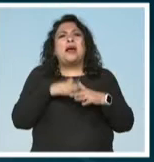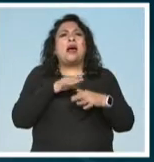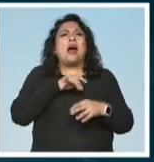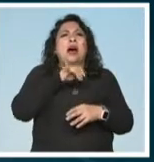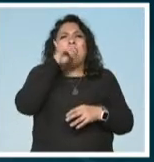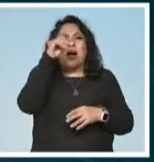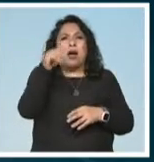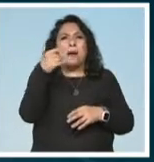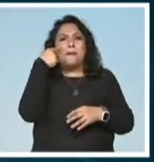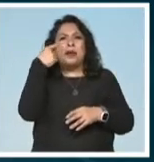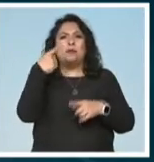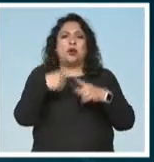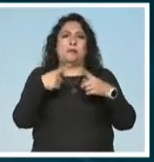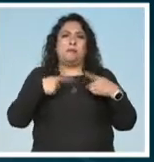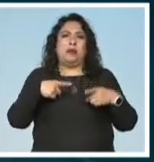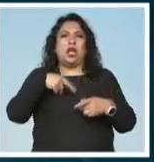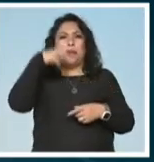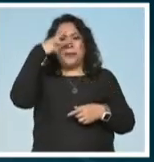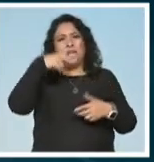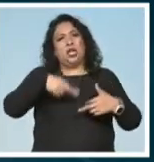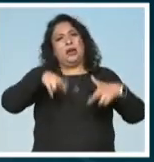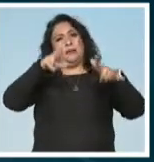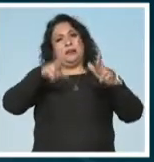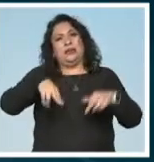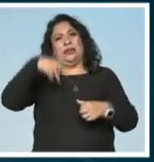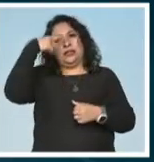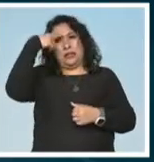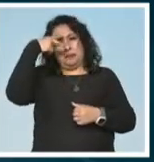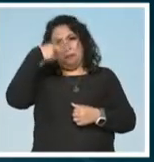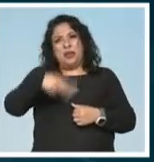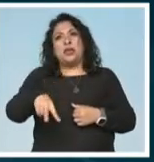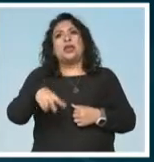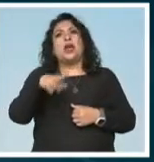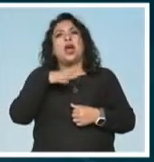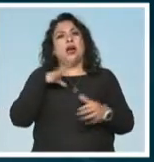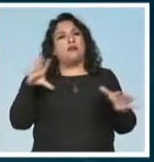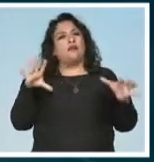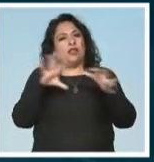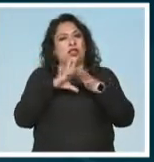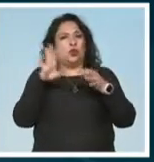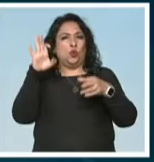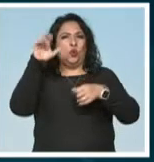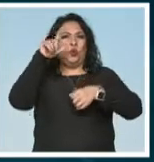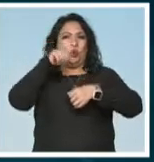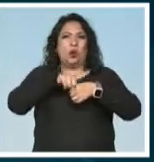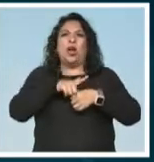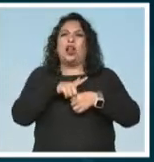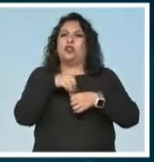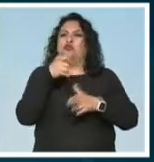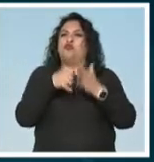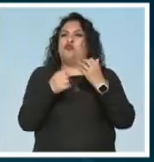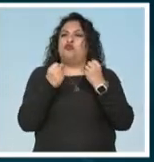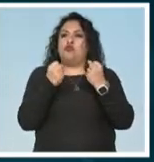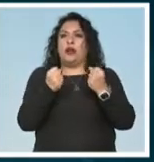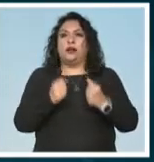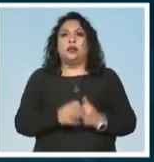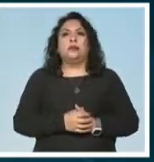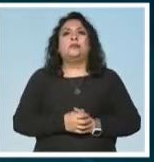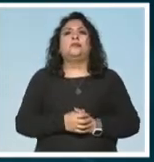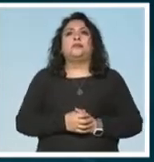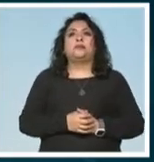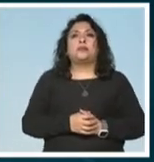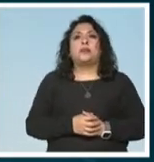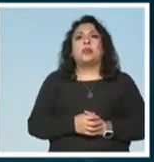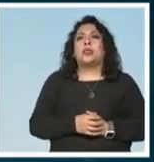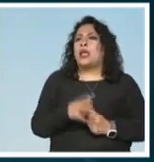frontera encontramos un mexicano representando a México y creando vínculos culturales muy profundos. Edgardo,